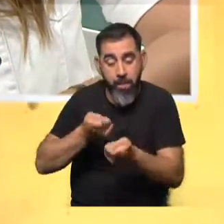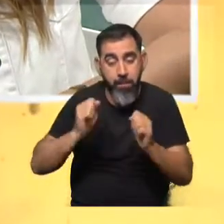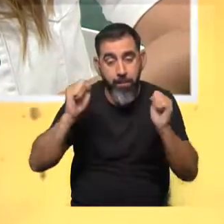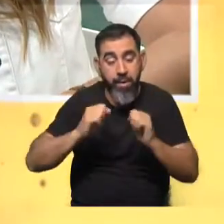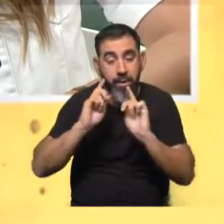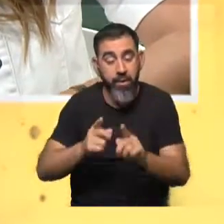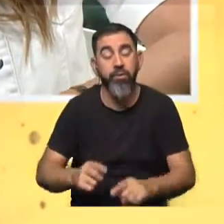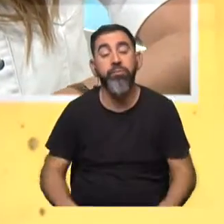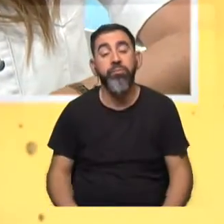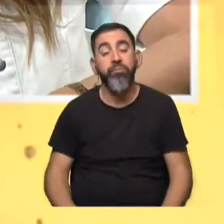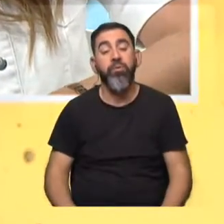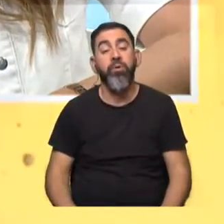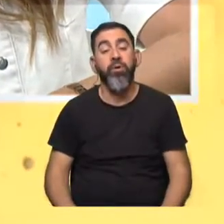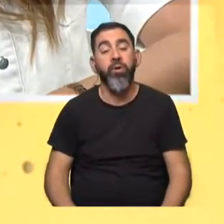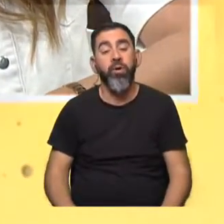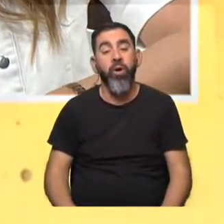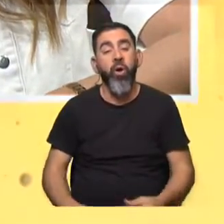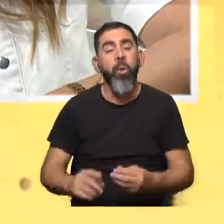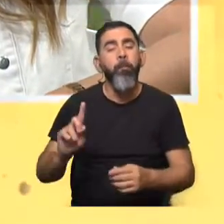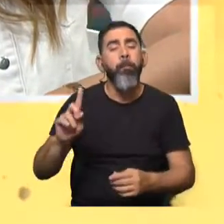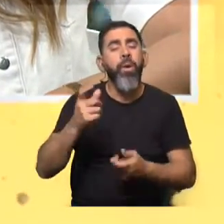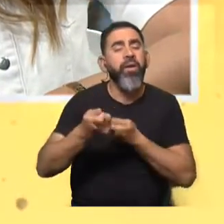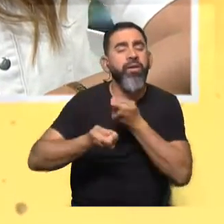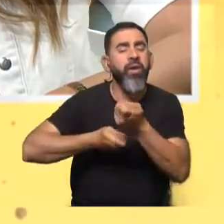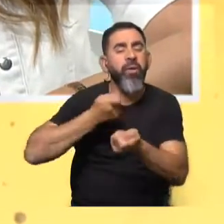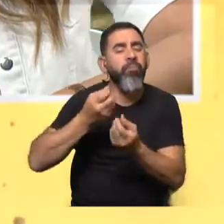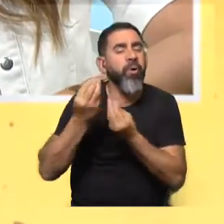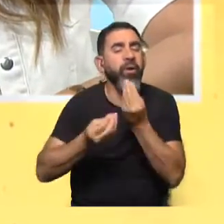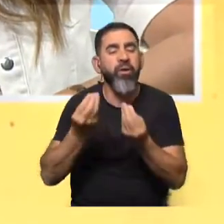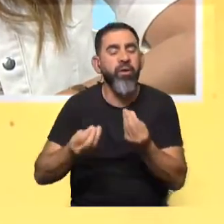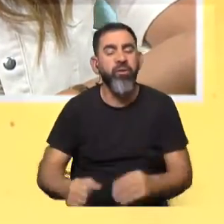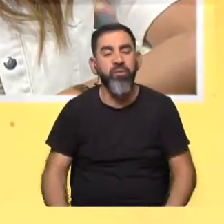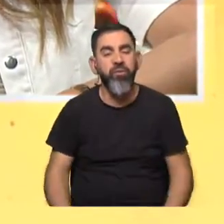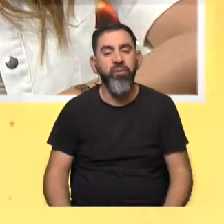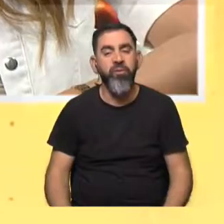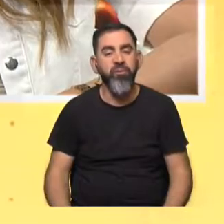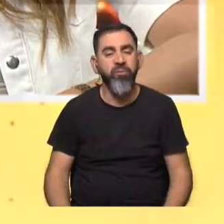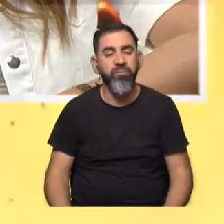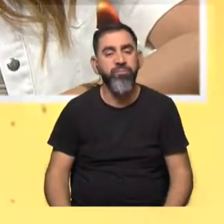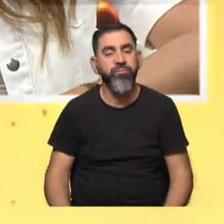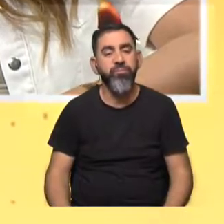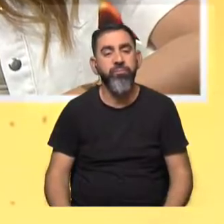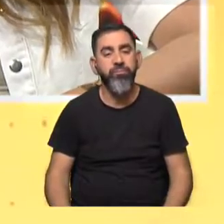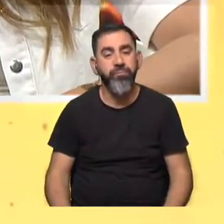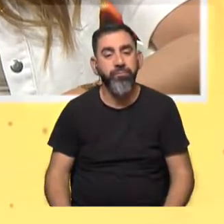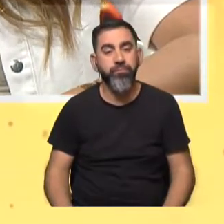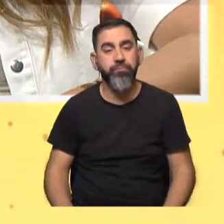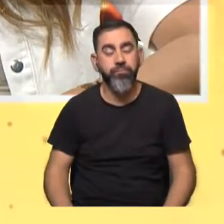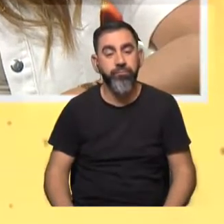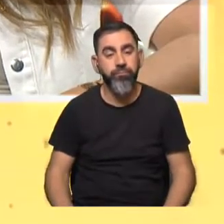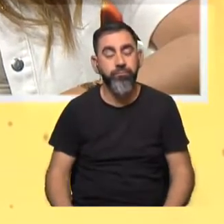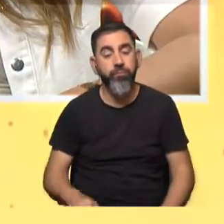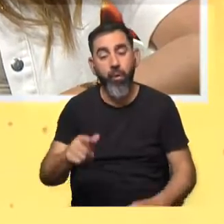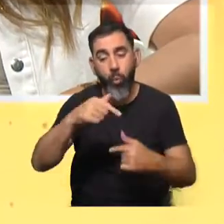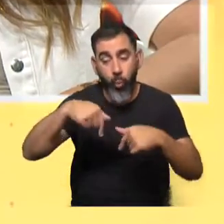cervecerías puntualmente. Sí. ¿Por dónde van los principales aportes? A ver, para orientar un poco más la pregunta. Dentro del área